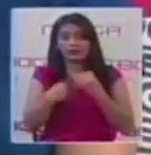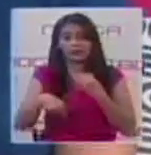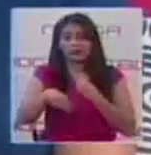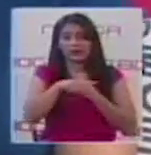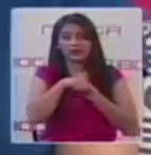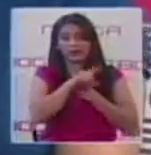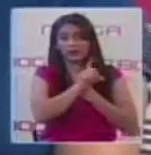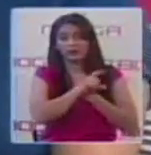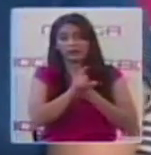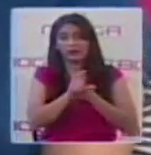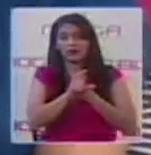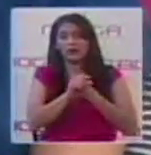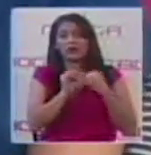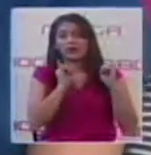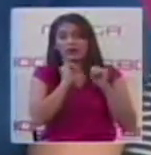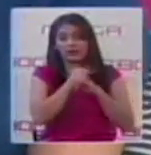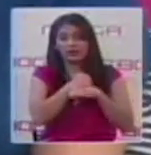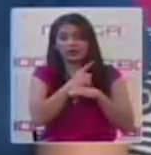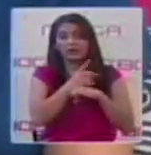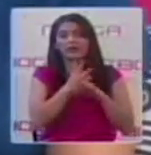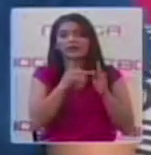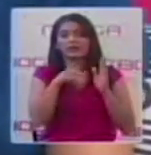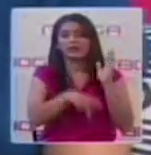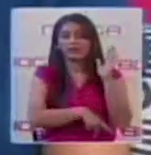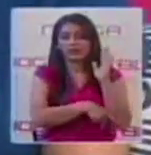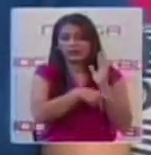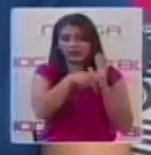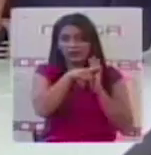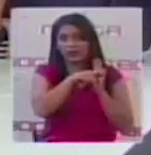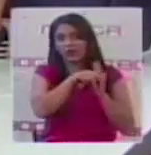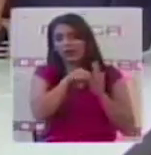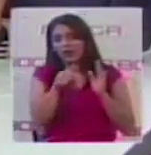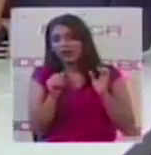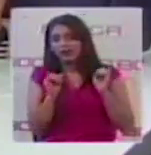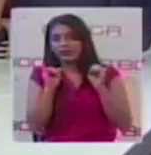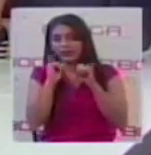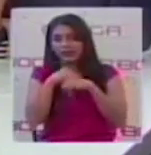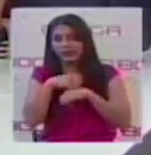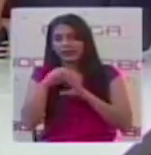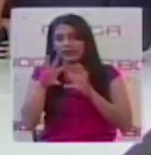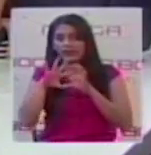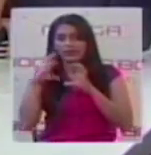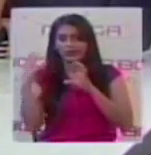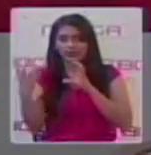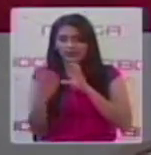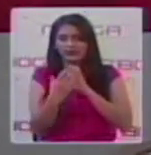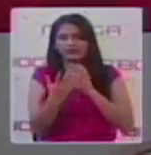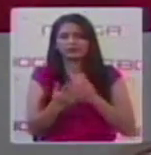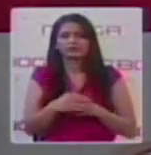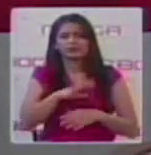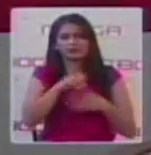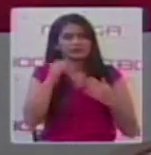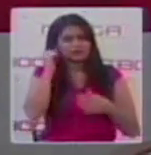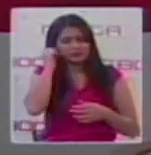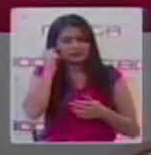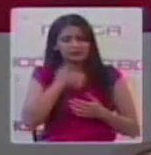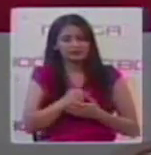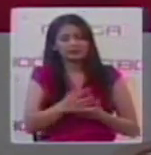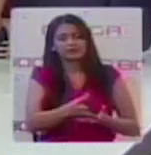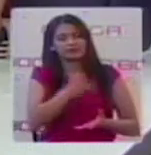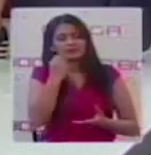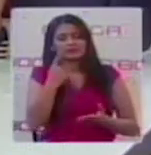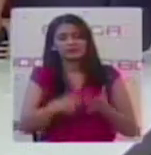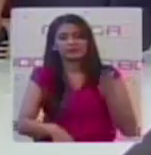2 personas de ingeniería en petróleo y una de ingeniería oceánica. ¿Todas mujeres? Sí. Ya. ¿Y qué aprendieron en ese